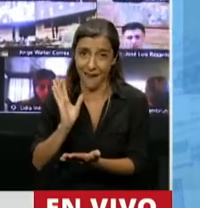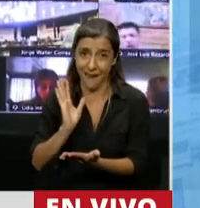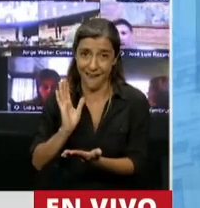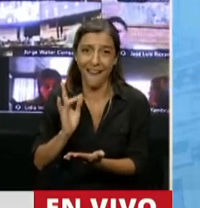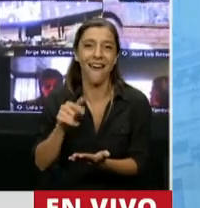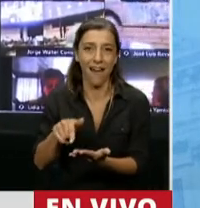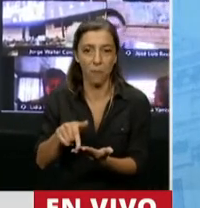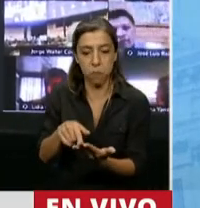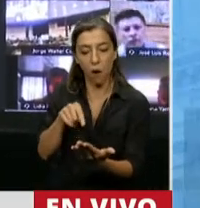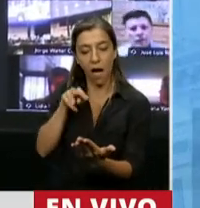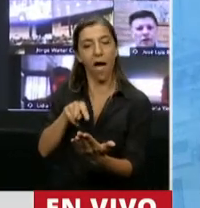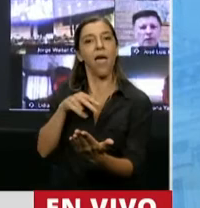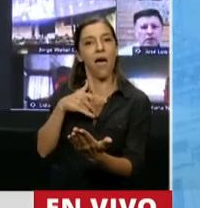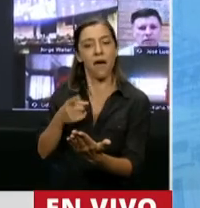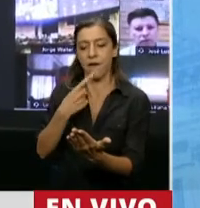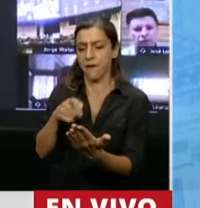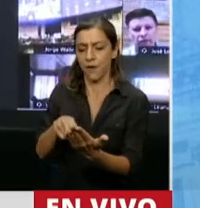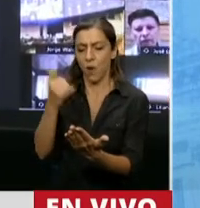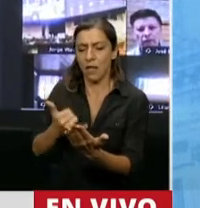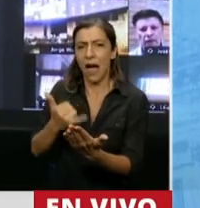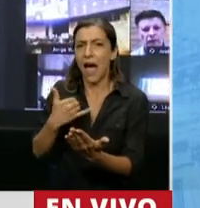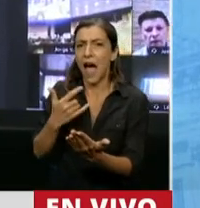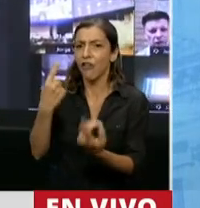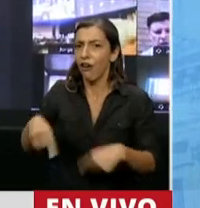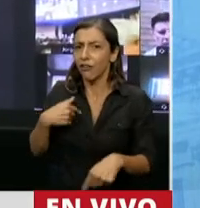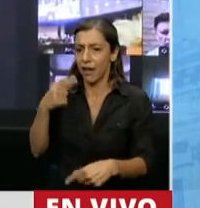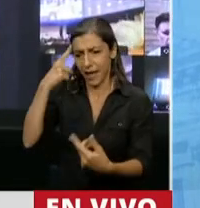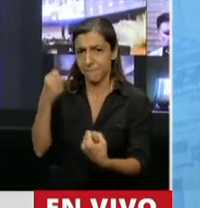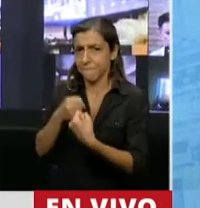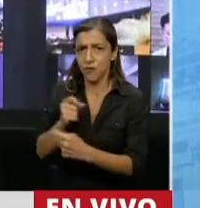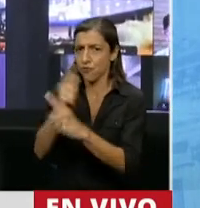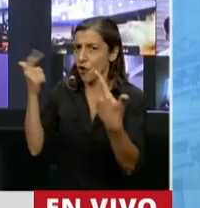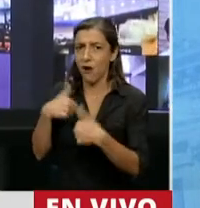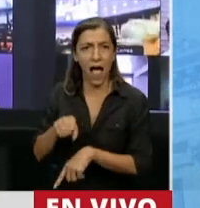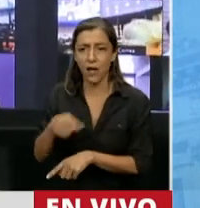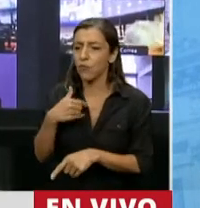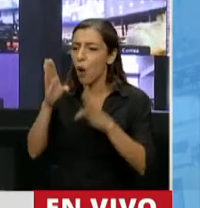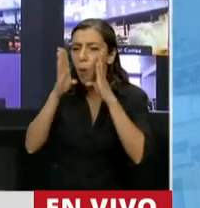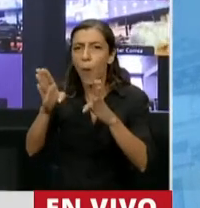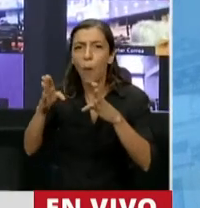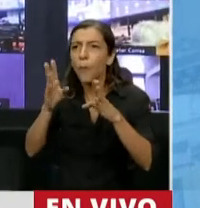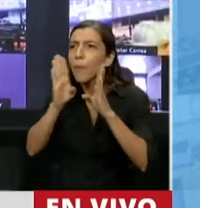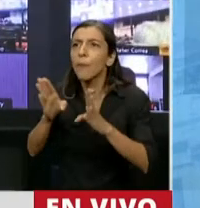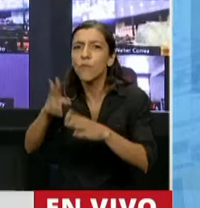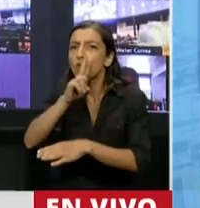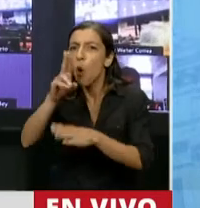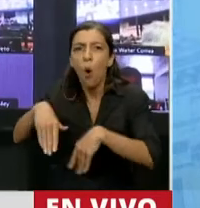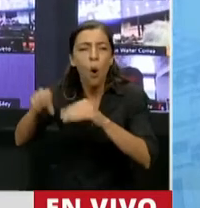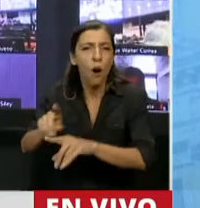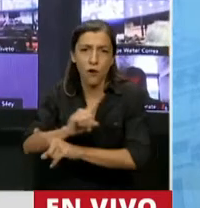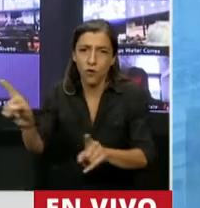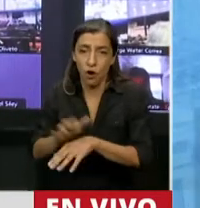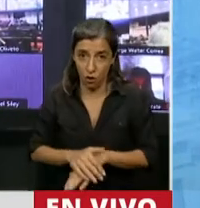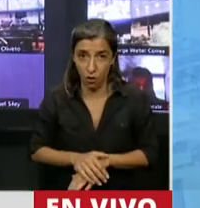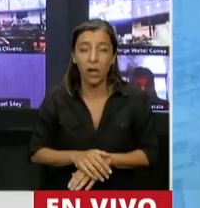la problemática de la mujer por otra parte presidente el proyecto de ley de aborto también es diferente pero